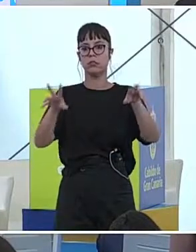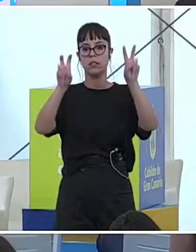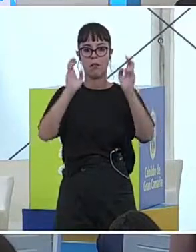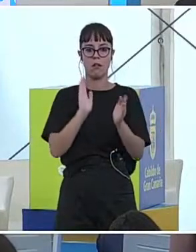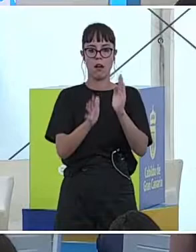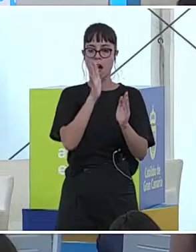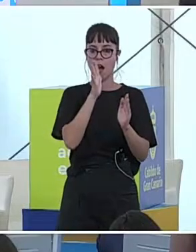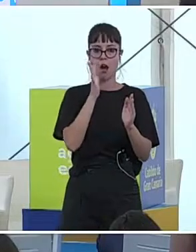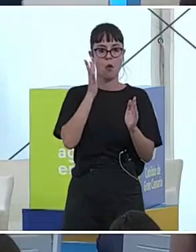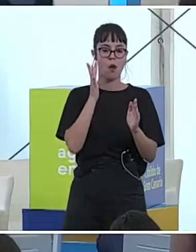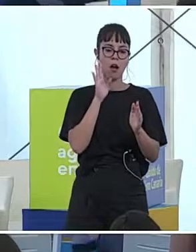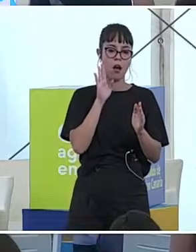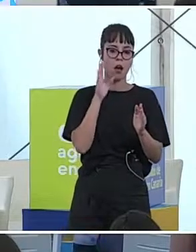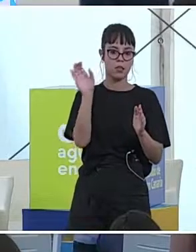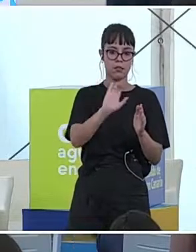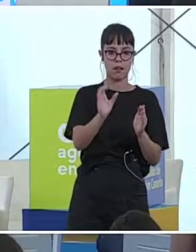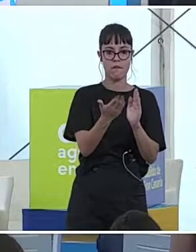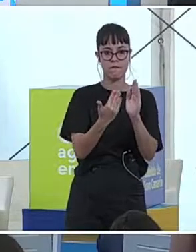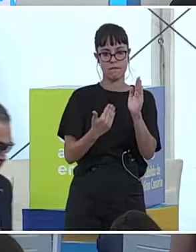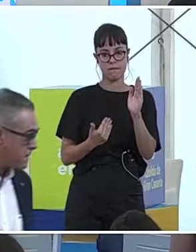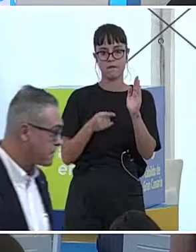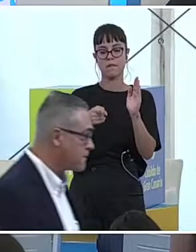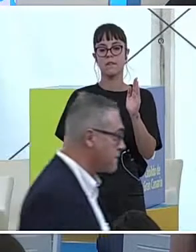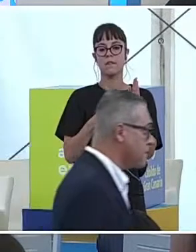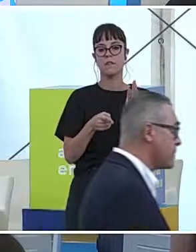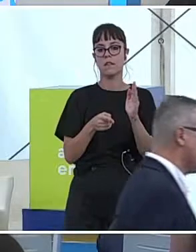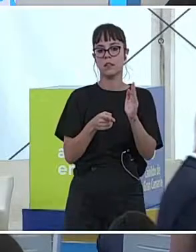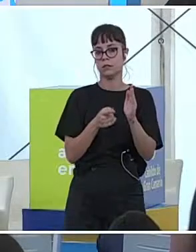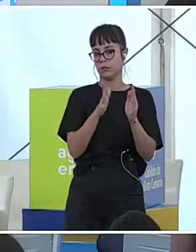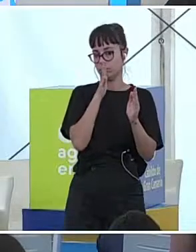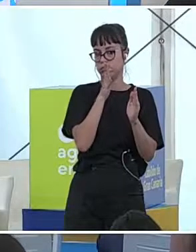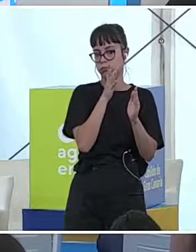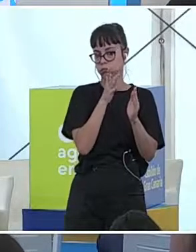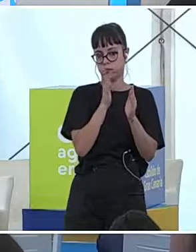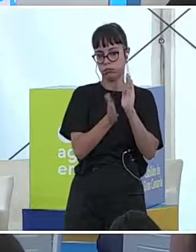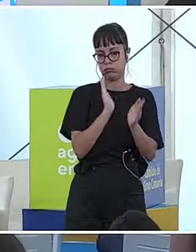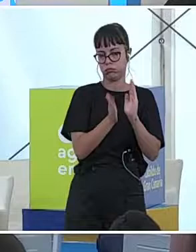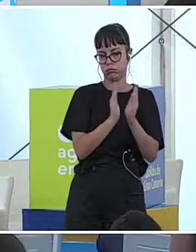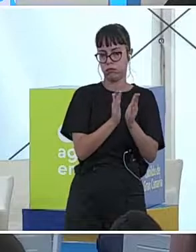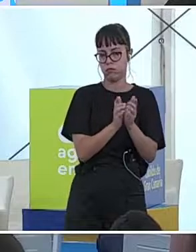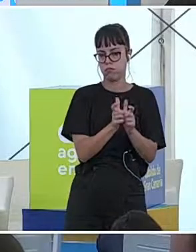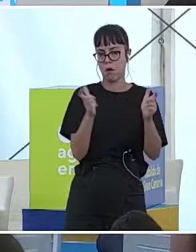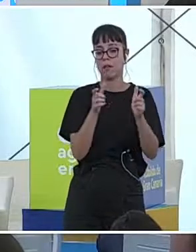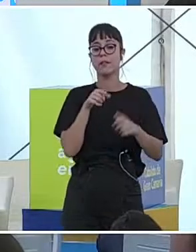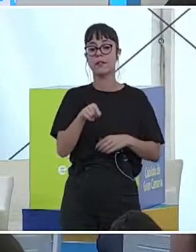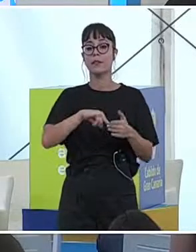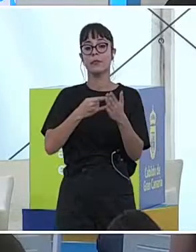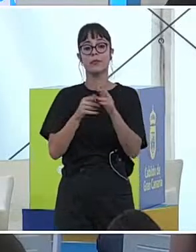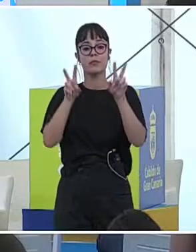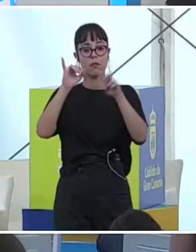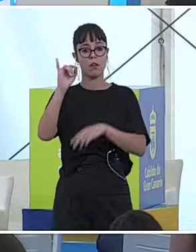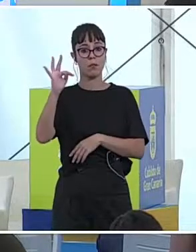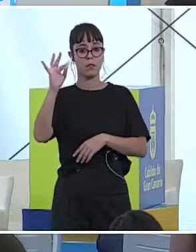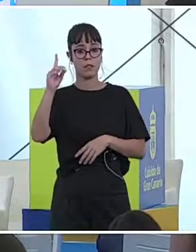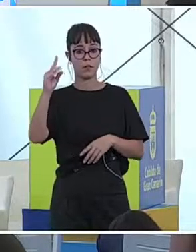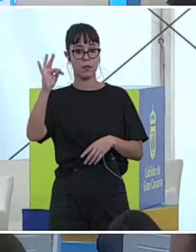con caudales nominales superiores a los 36.000 metros cúbicos día, responsable de varios proyectos en I+D+I en desalación y